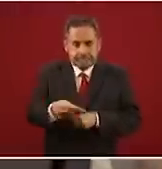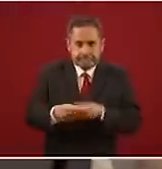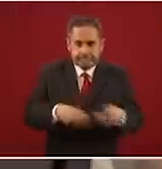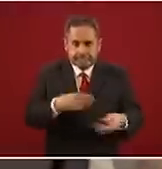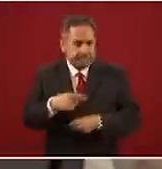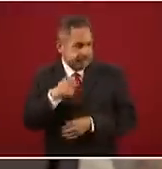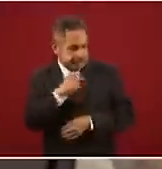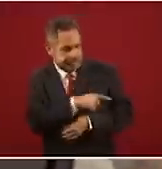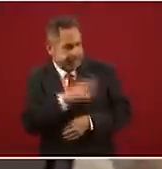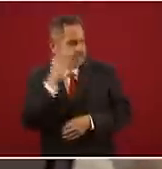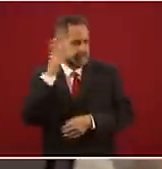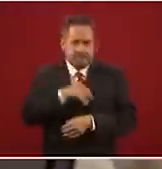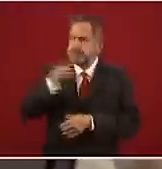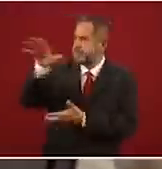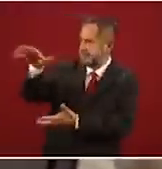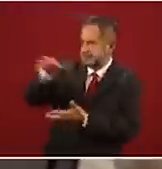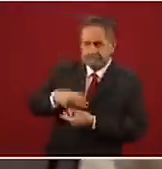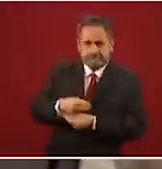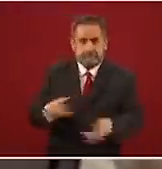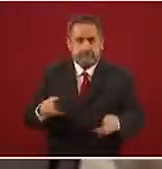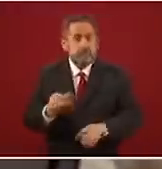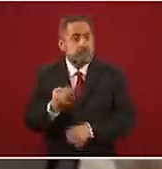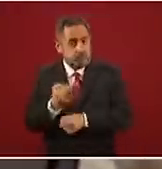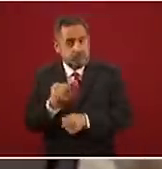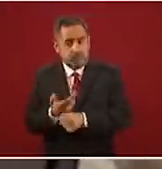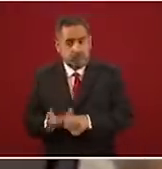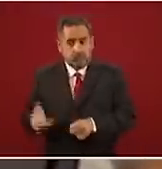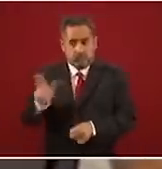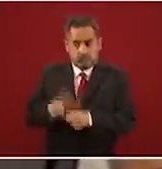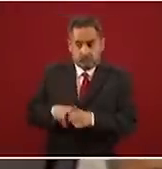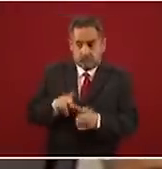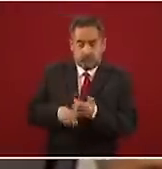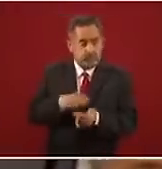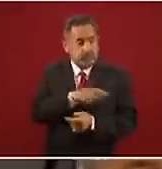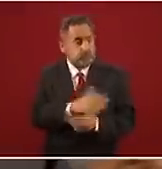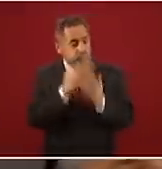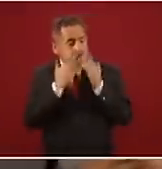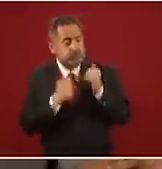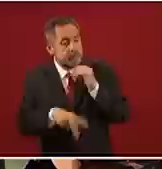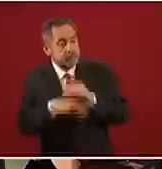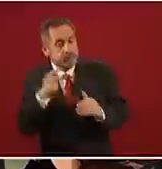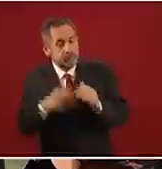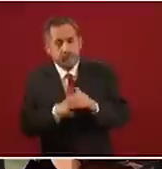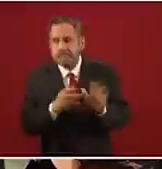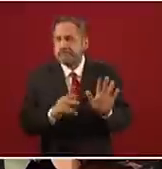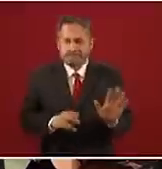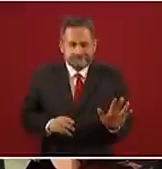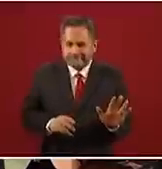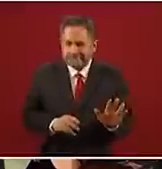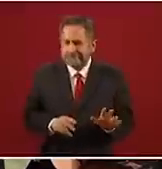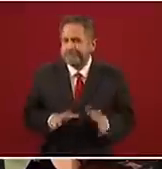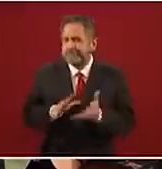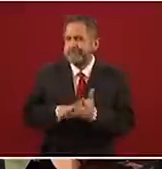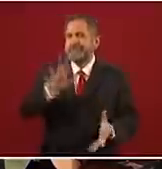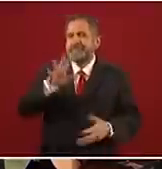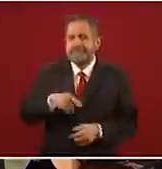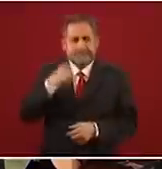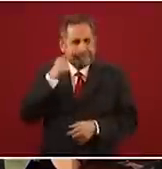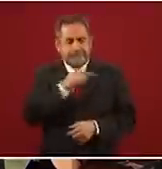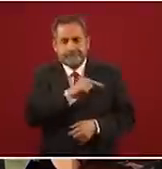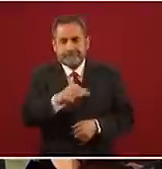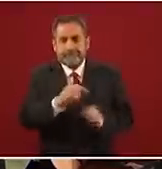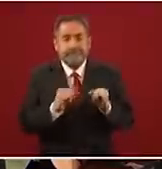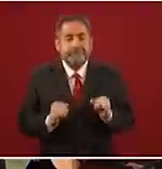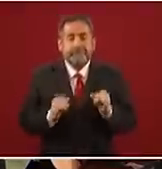empresa. Entonces, los hospitales donde reportan desabasto normalmente son los